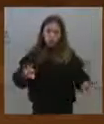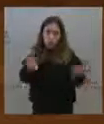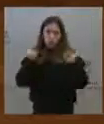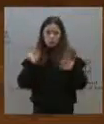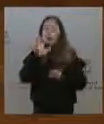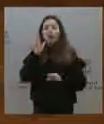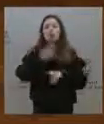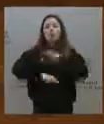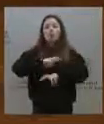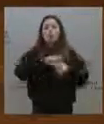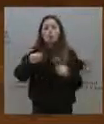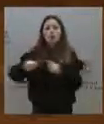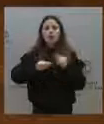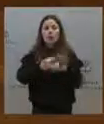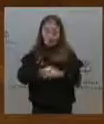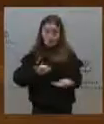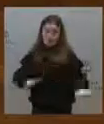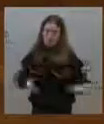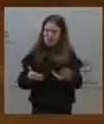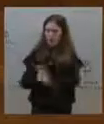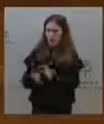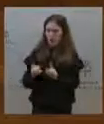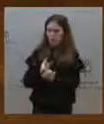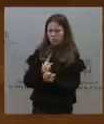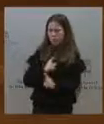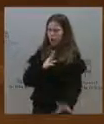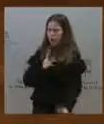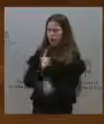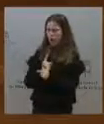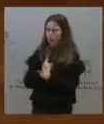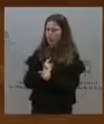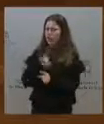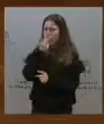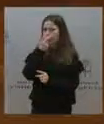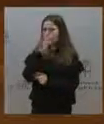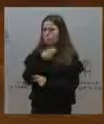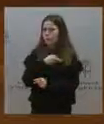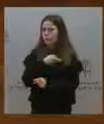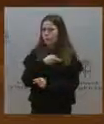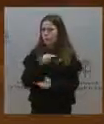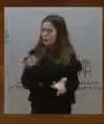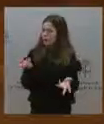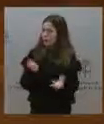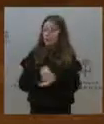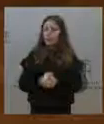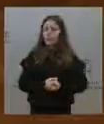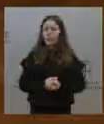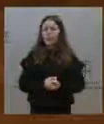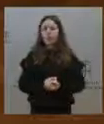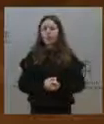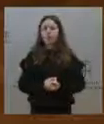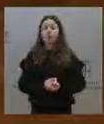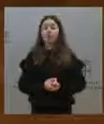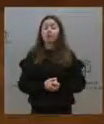mucho del socialismo de Willy Brandt. Y es difícil de comprender para muchos ciudadanos, para mí también, que un joven